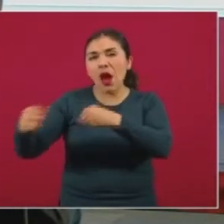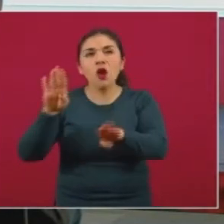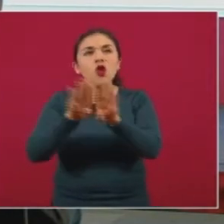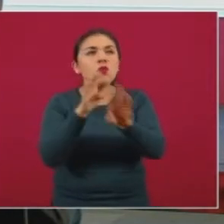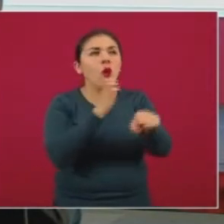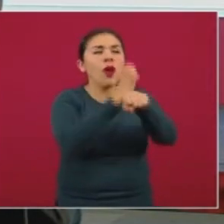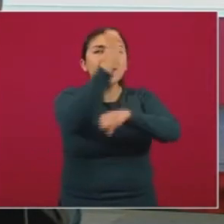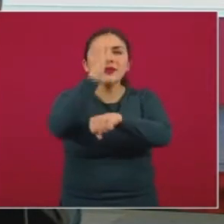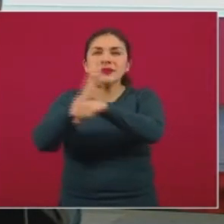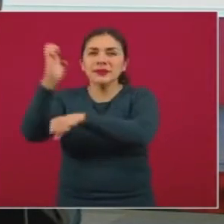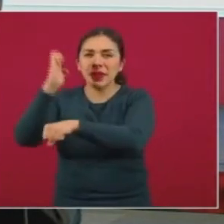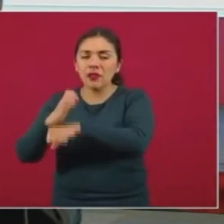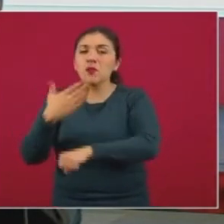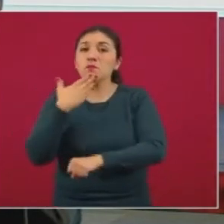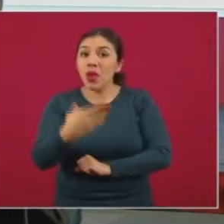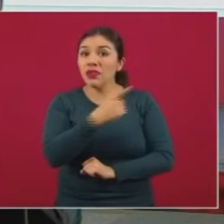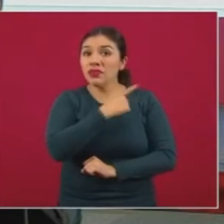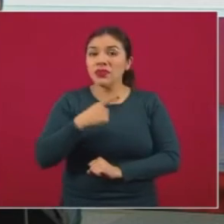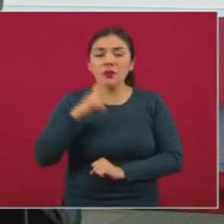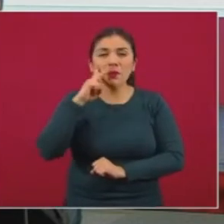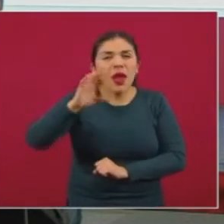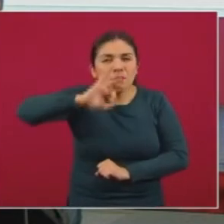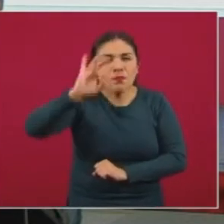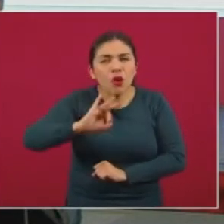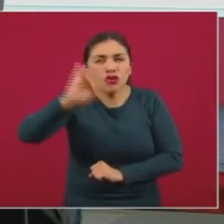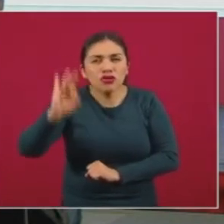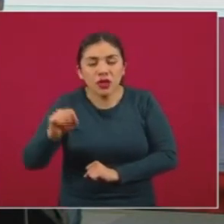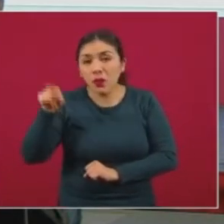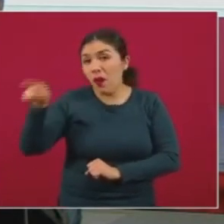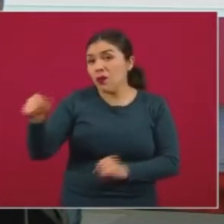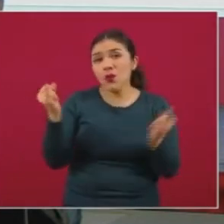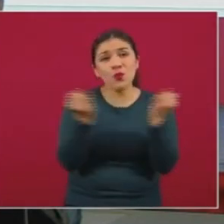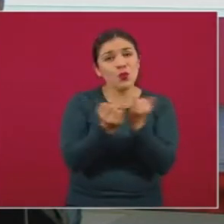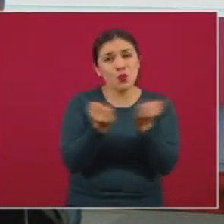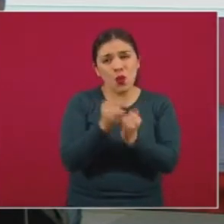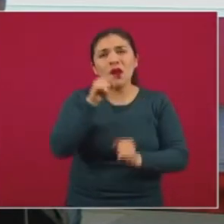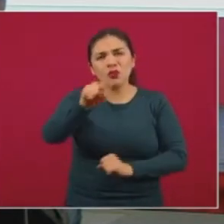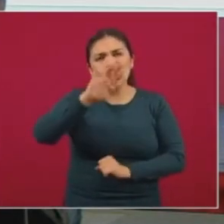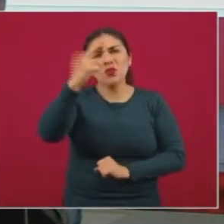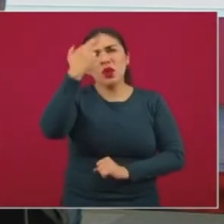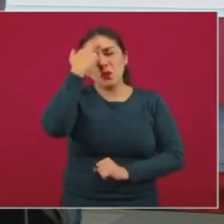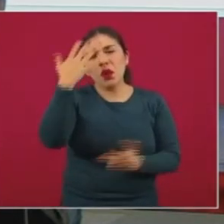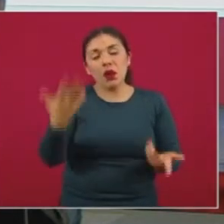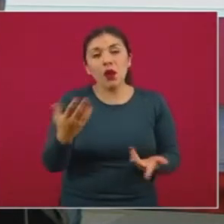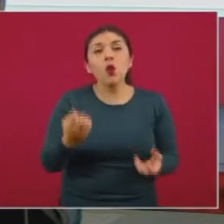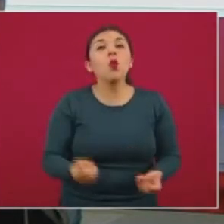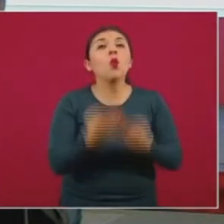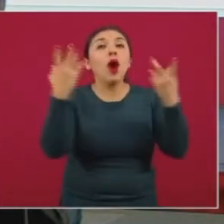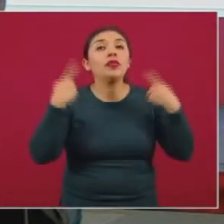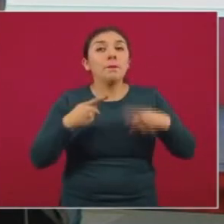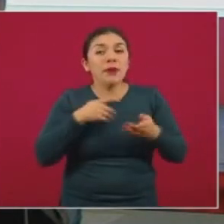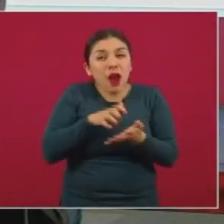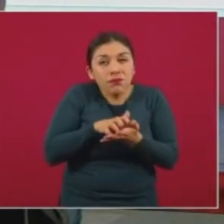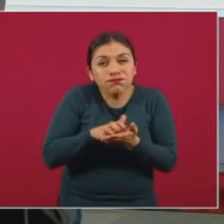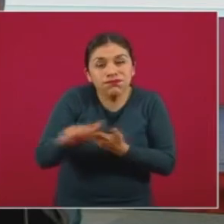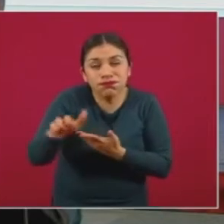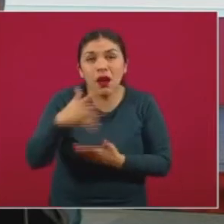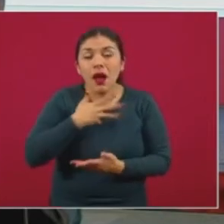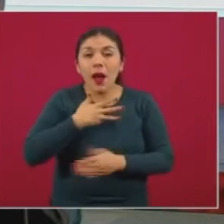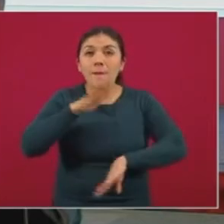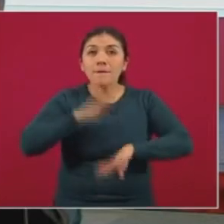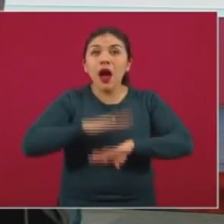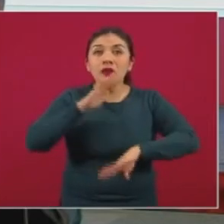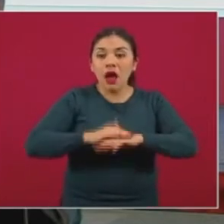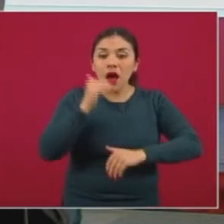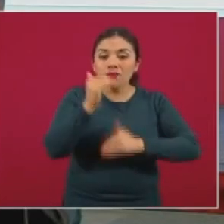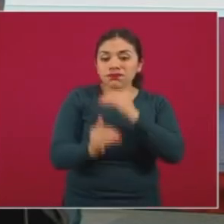lo técnicamente correcto es verlo en tasas. En este caso también, porque recordemos que la cantidad de población a medida que vamos avanzando